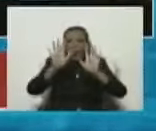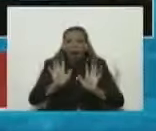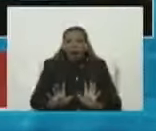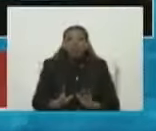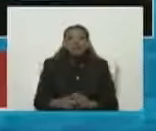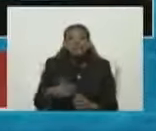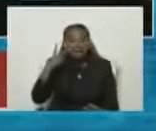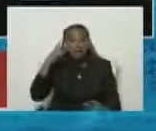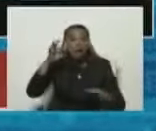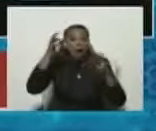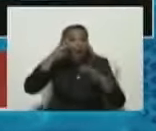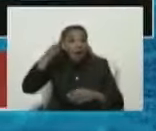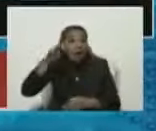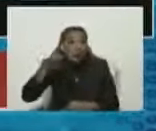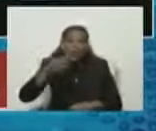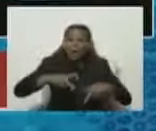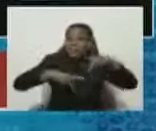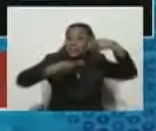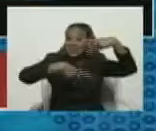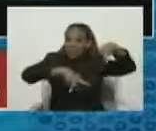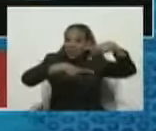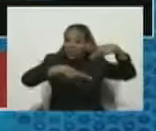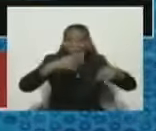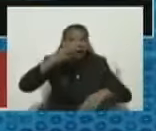Estamos transmitiendo por TikTok Live,